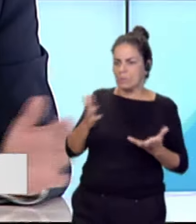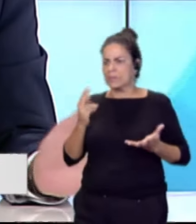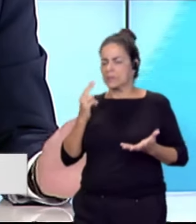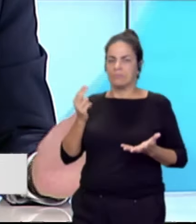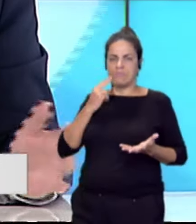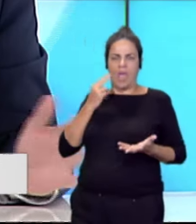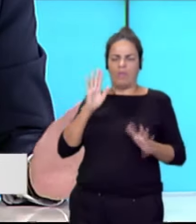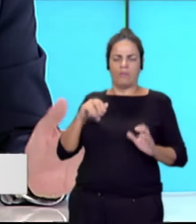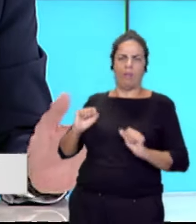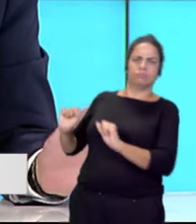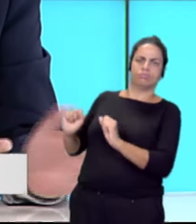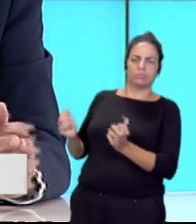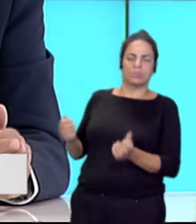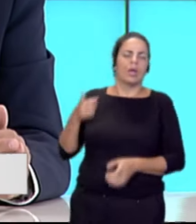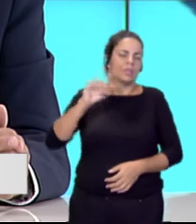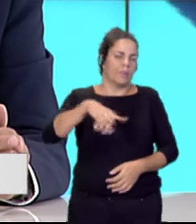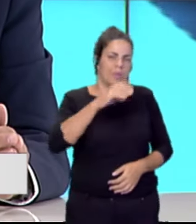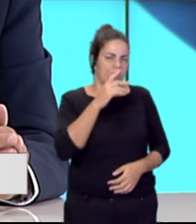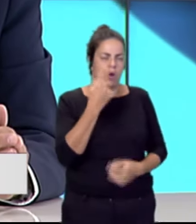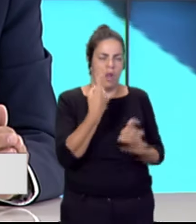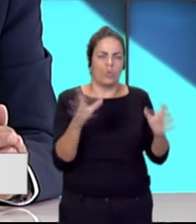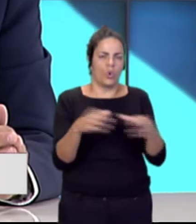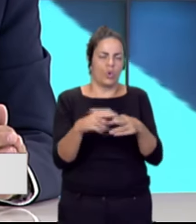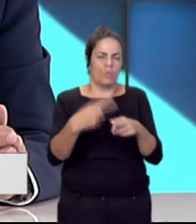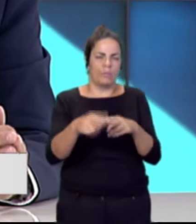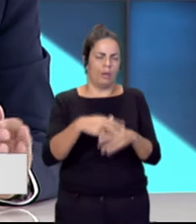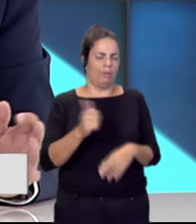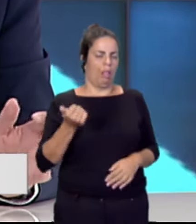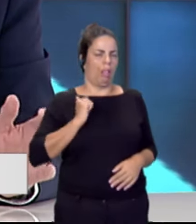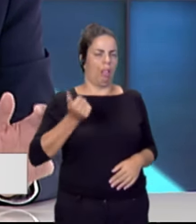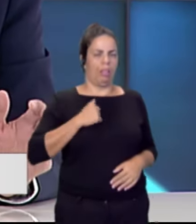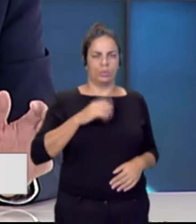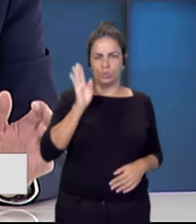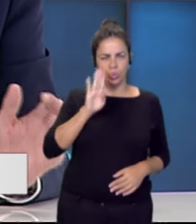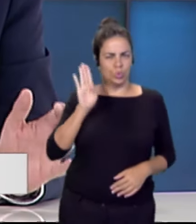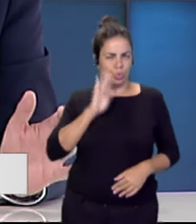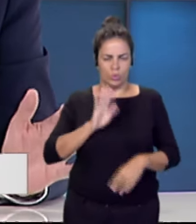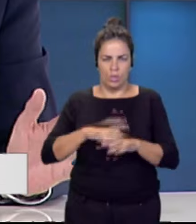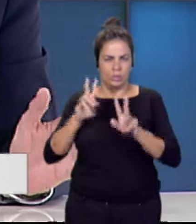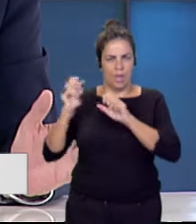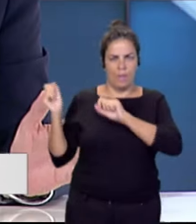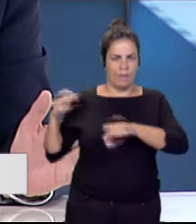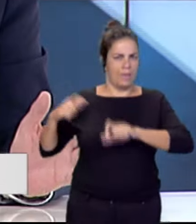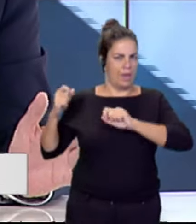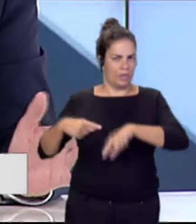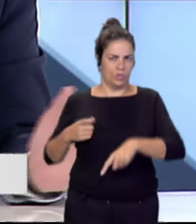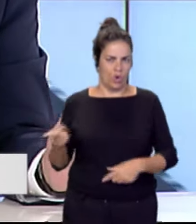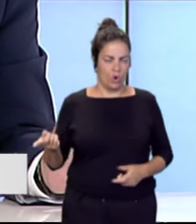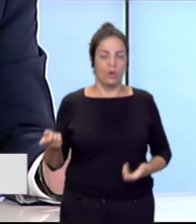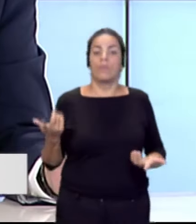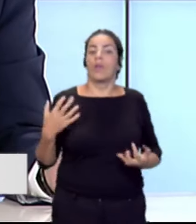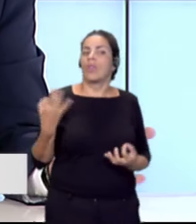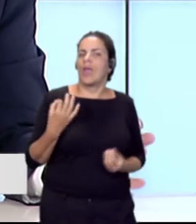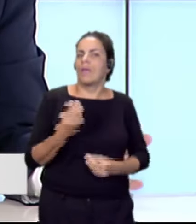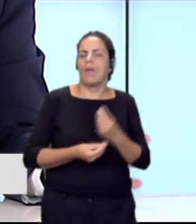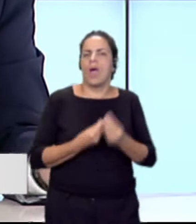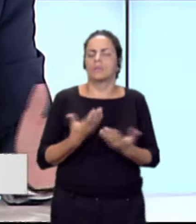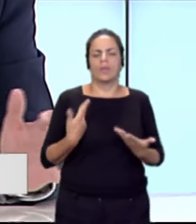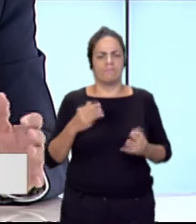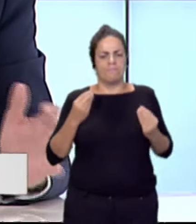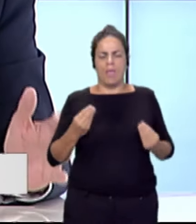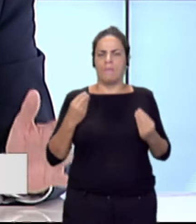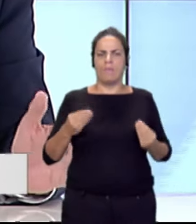aprovechamiento absolutamente rastrero que hacen algunas fuerzas políticas de este fenómeno. Lo que hay que hacer es hacerlo razonablemente